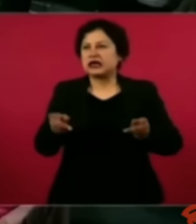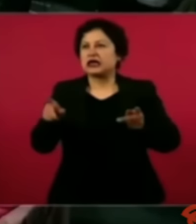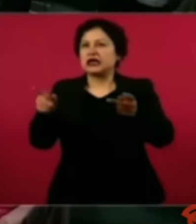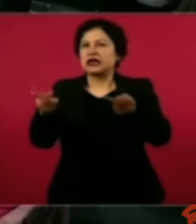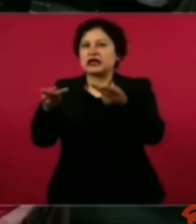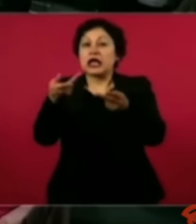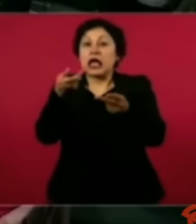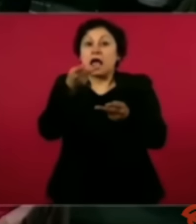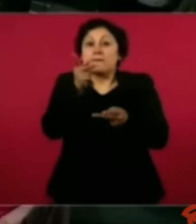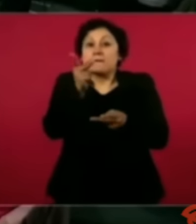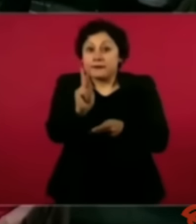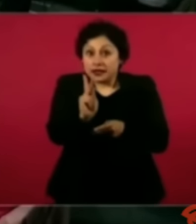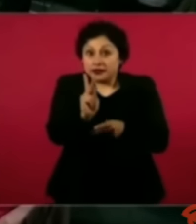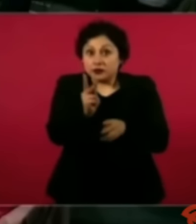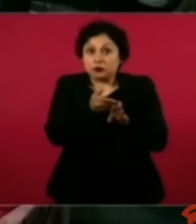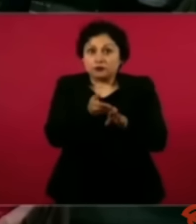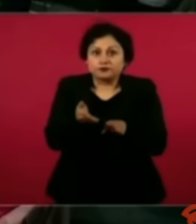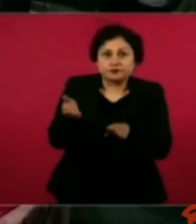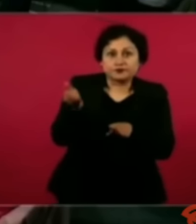revolucionario.